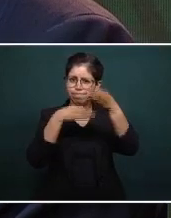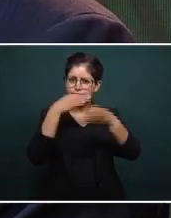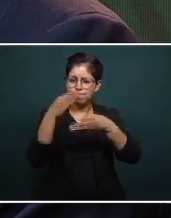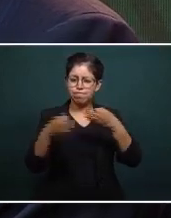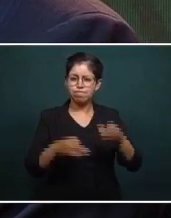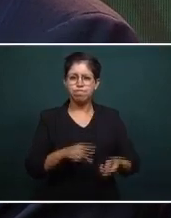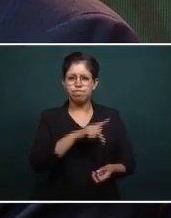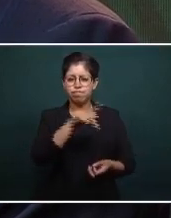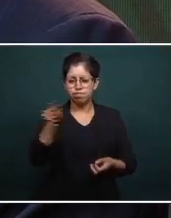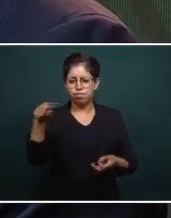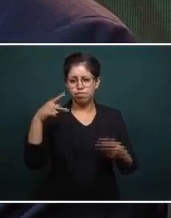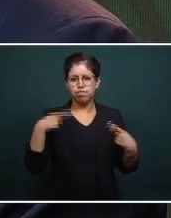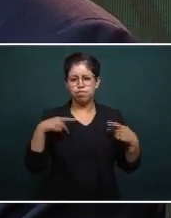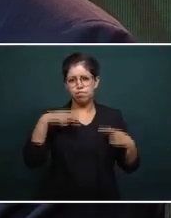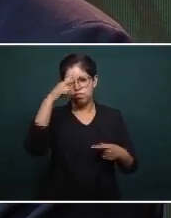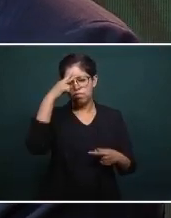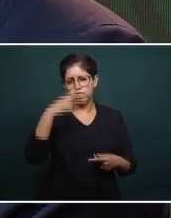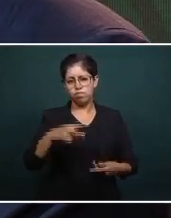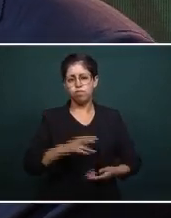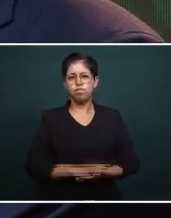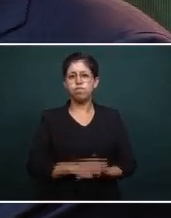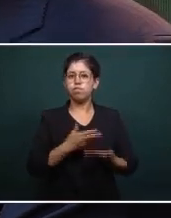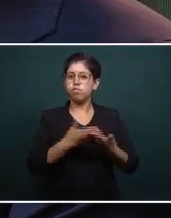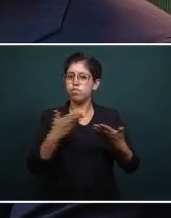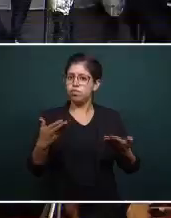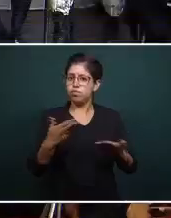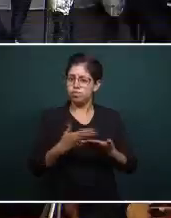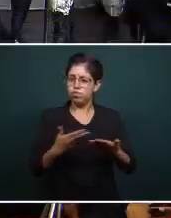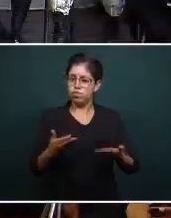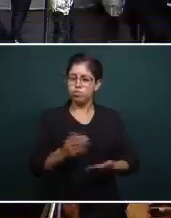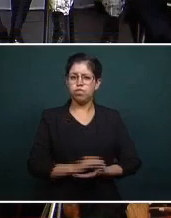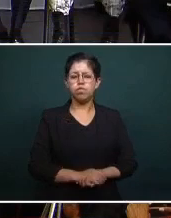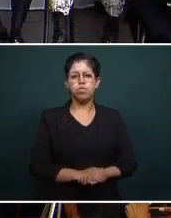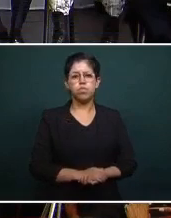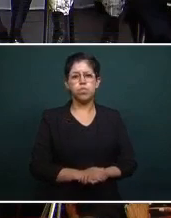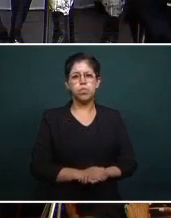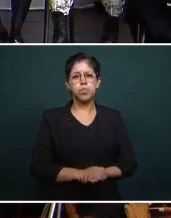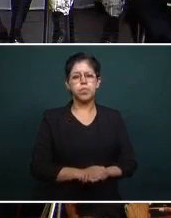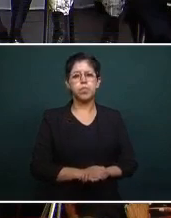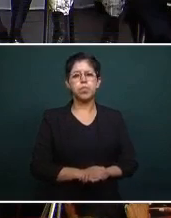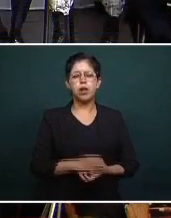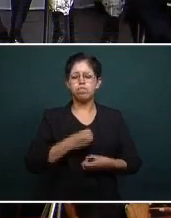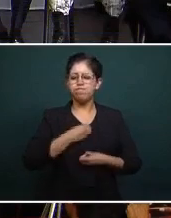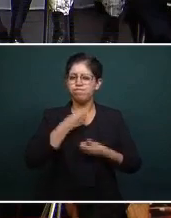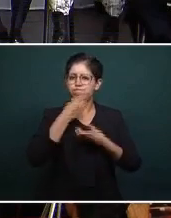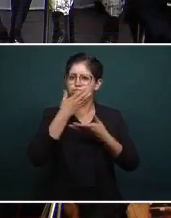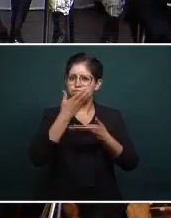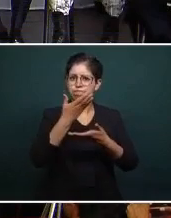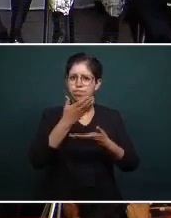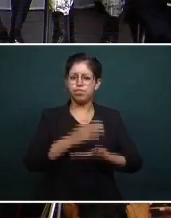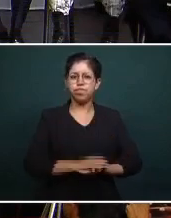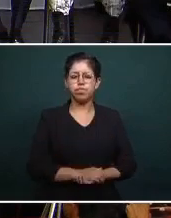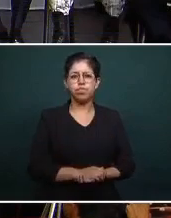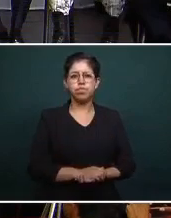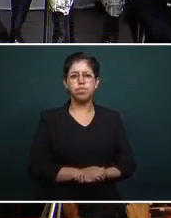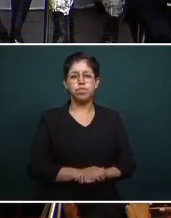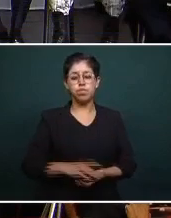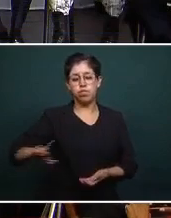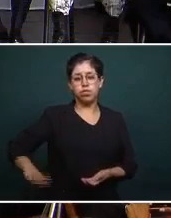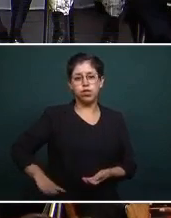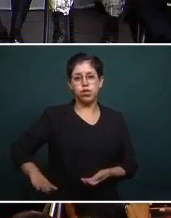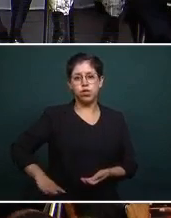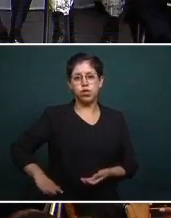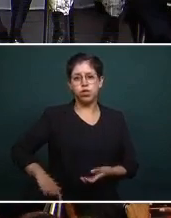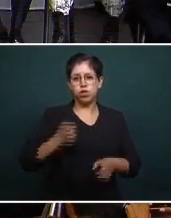México. Vamos a darle la palabra, si les parece, al